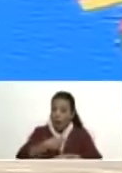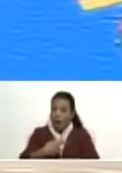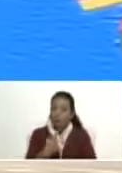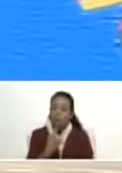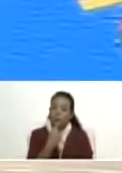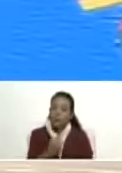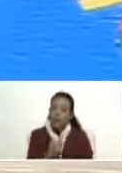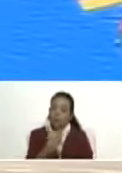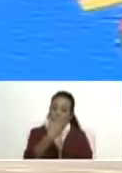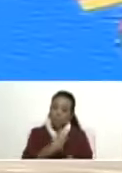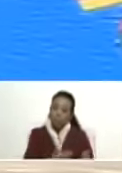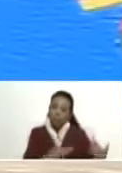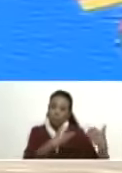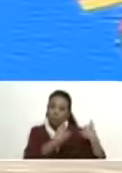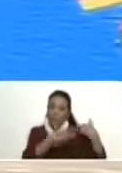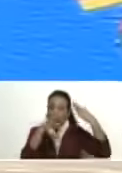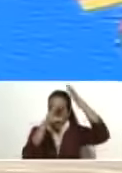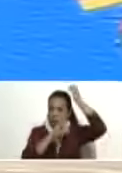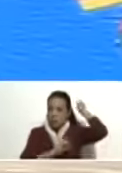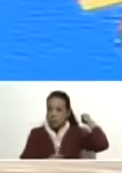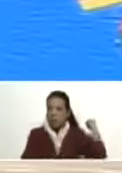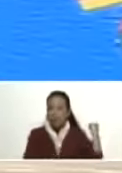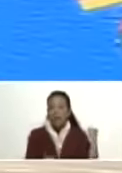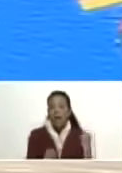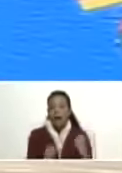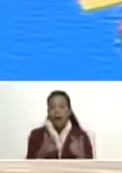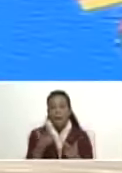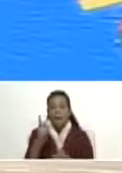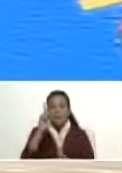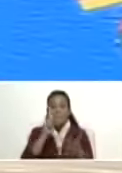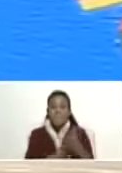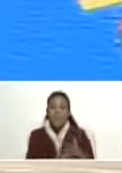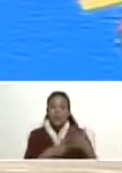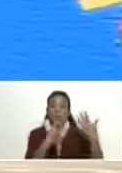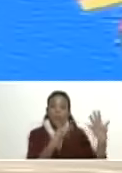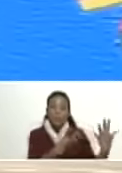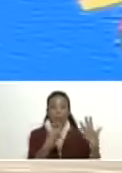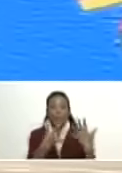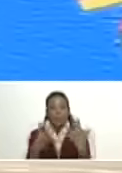decirlo, el comandante Chávez desde